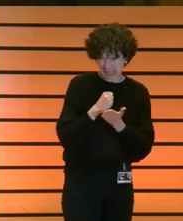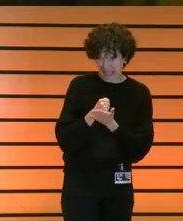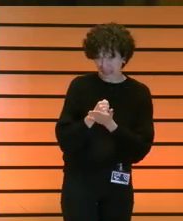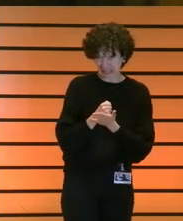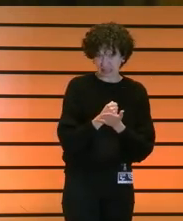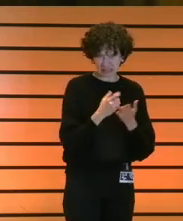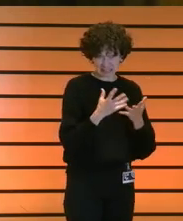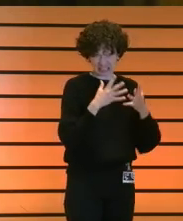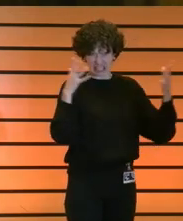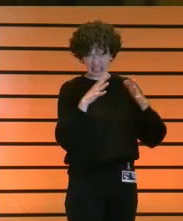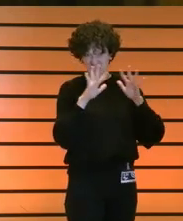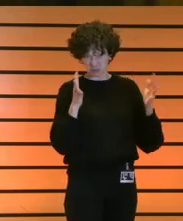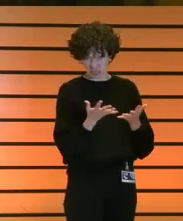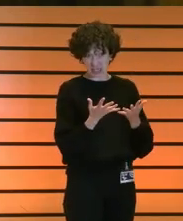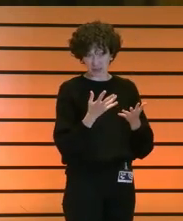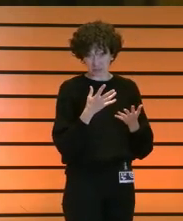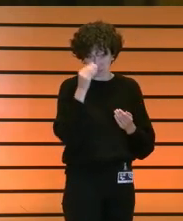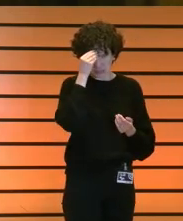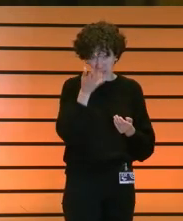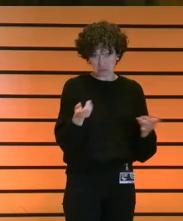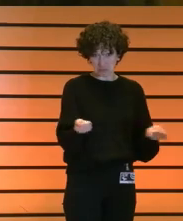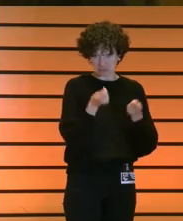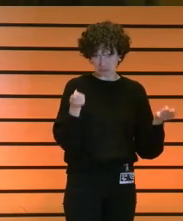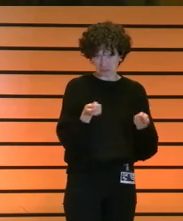grandes consumidoras mundiales?